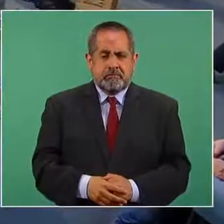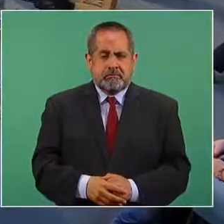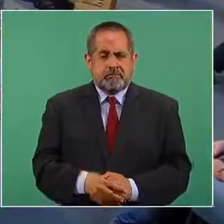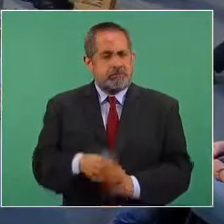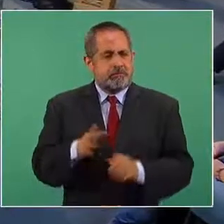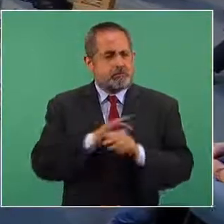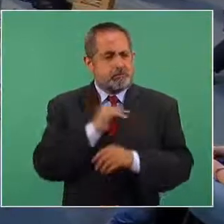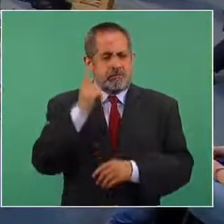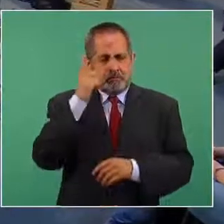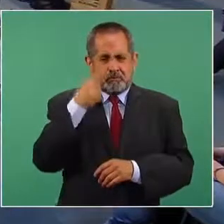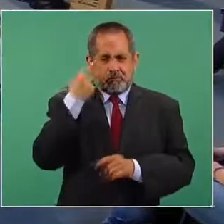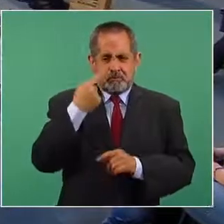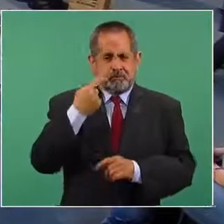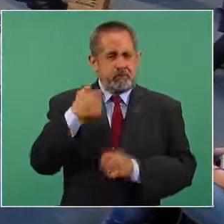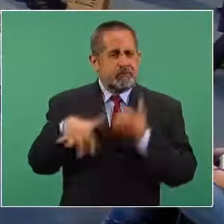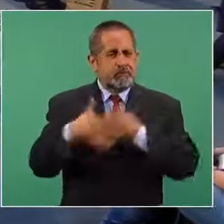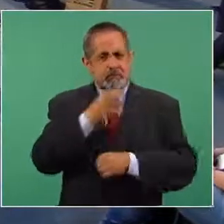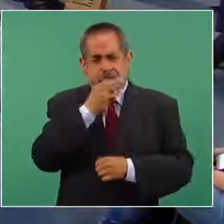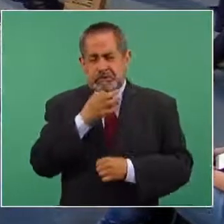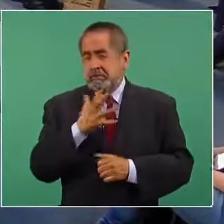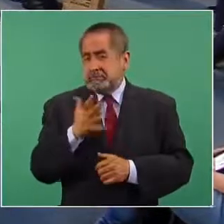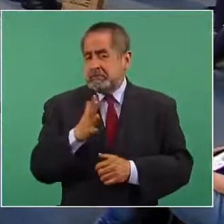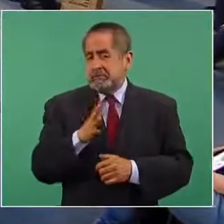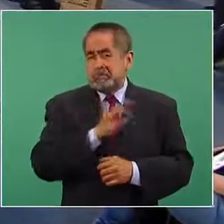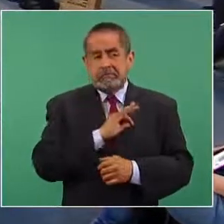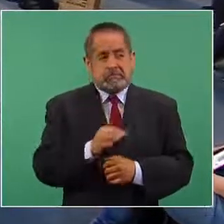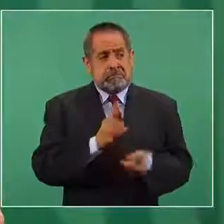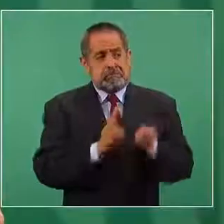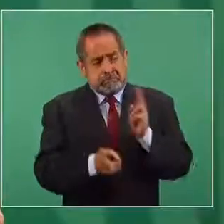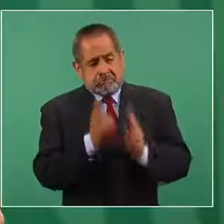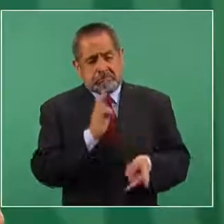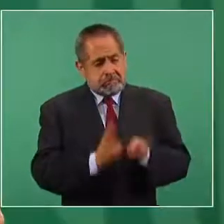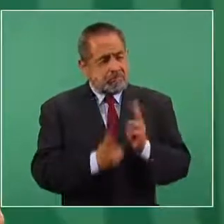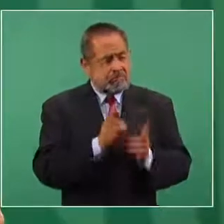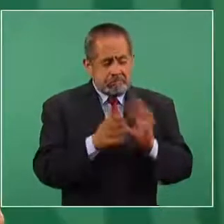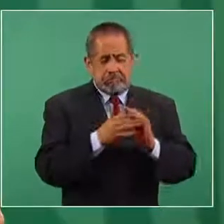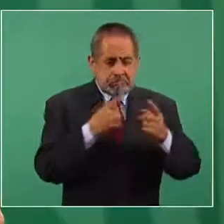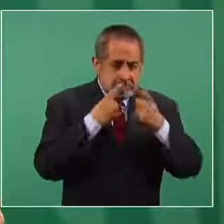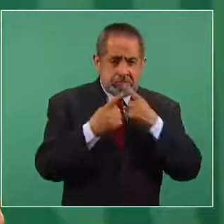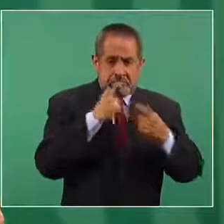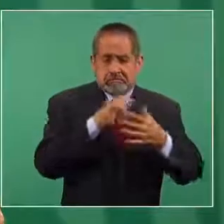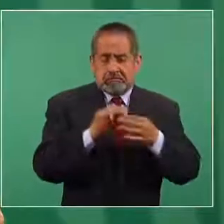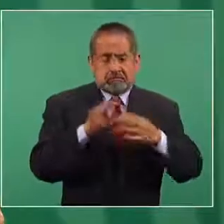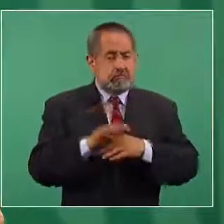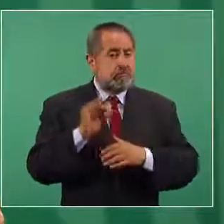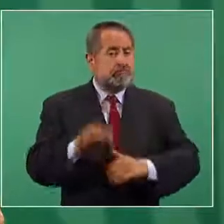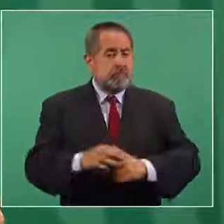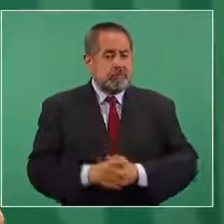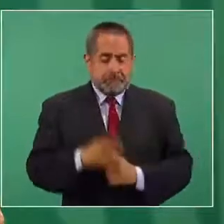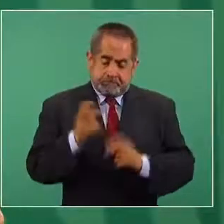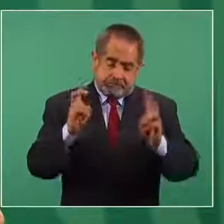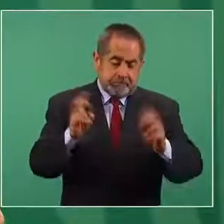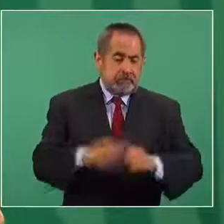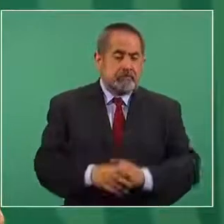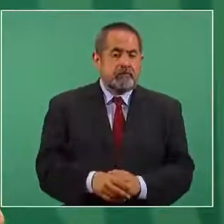como 1 hora y cuarto. Entonces, mucho se habló y tratamos el tema.